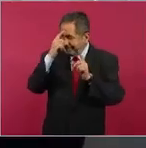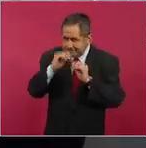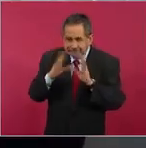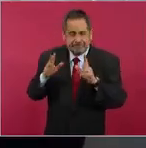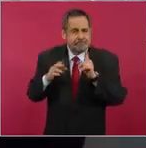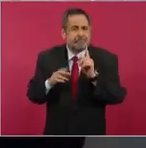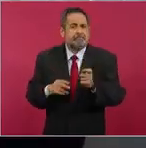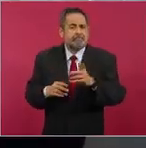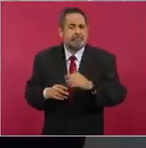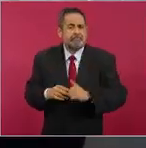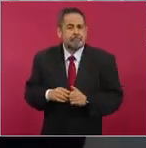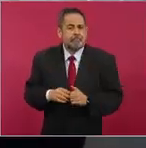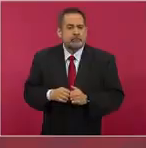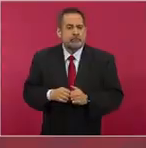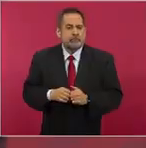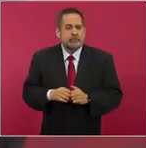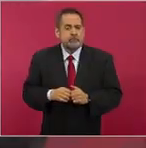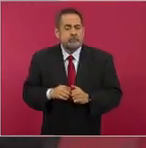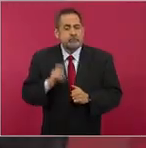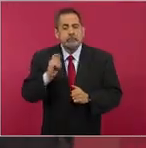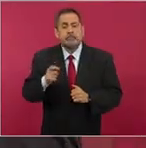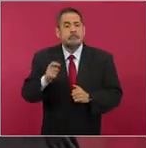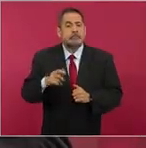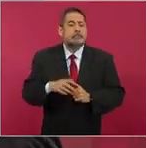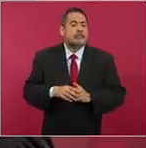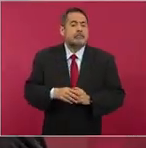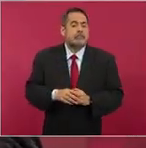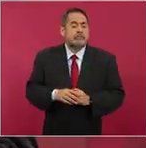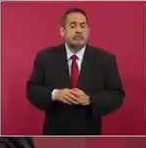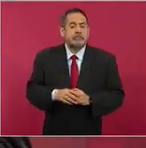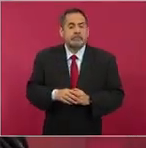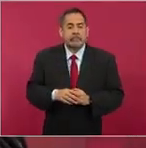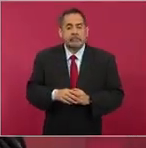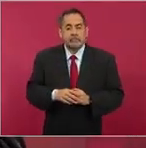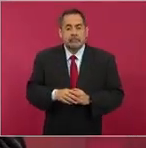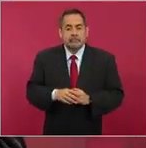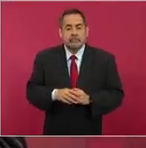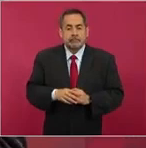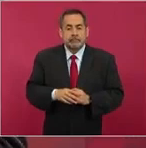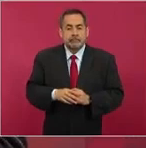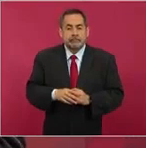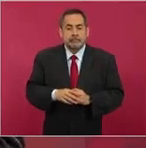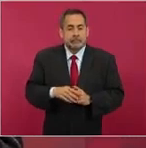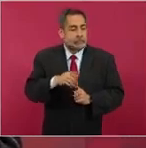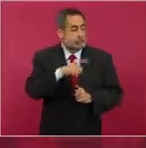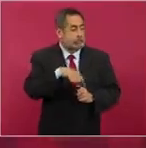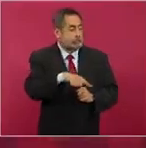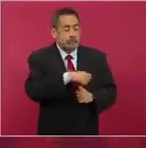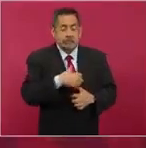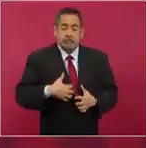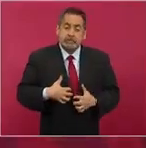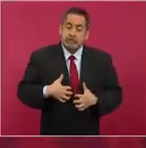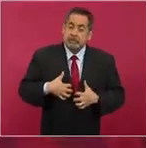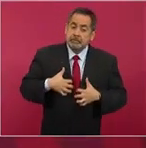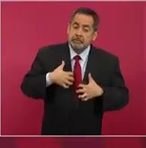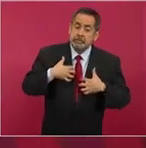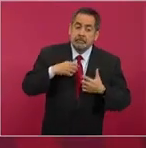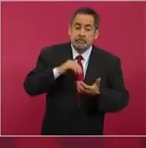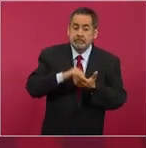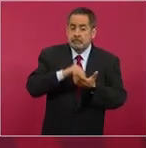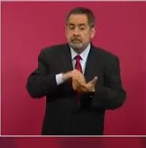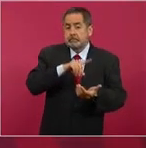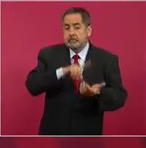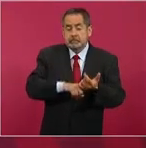pero el nivel de coraje,